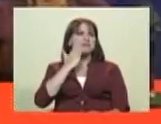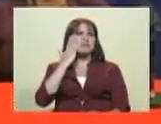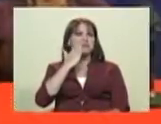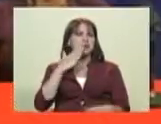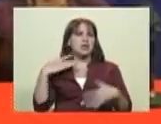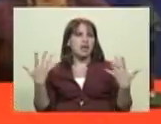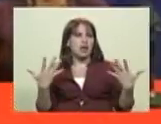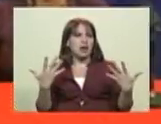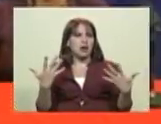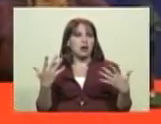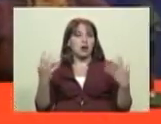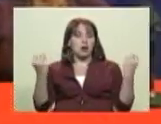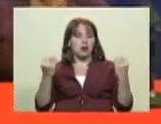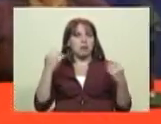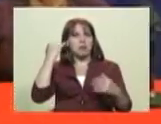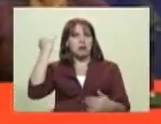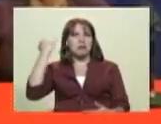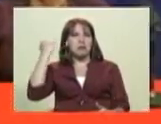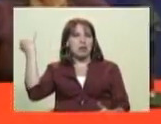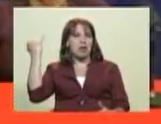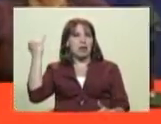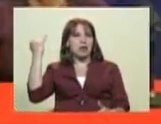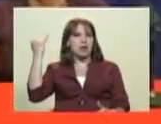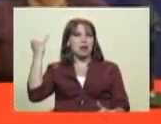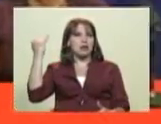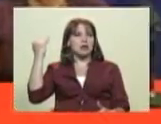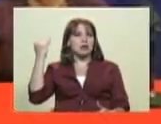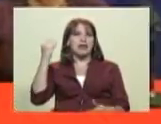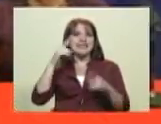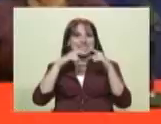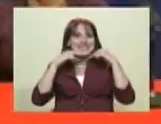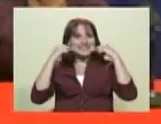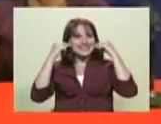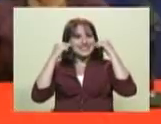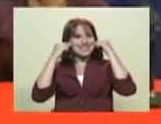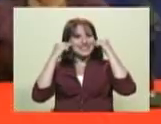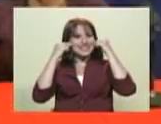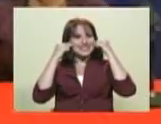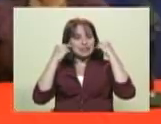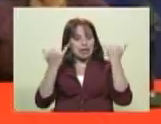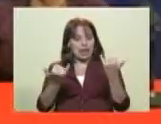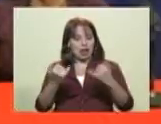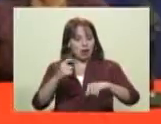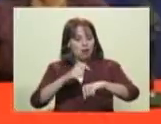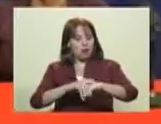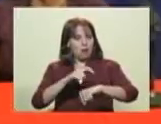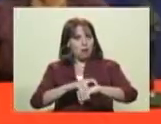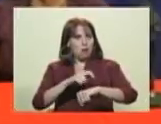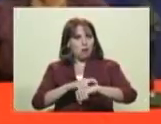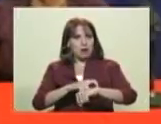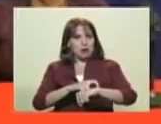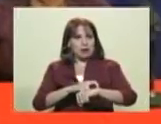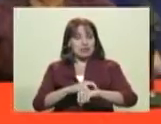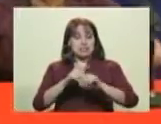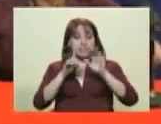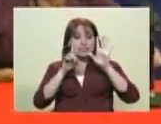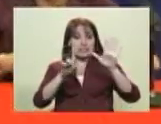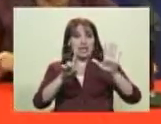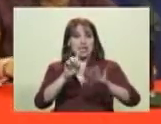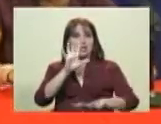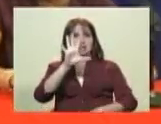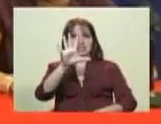esa bajaron esas ideas, bajaron esa sonrisas y en este momento, siendo las 6:05 de la